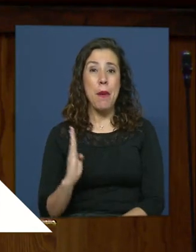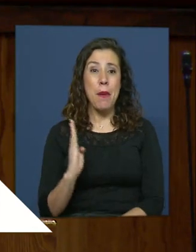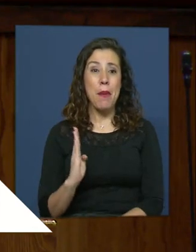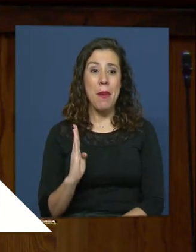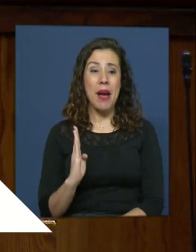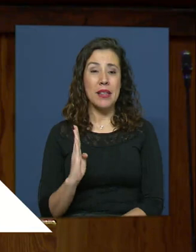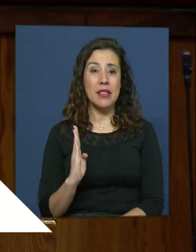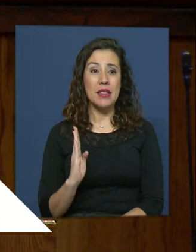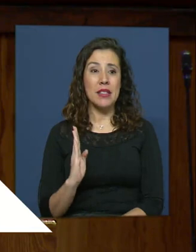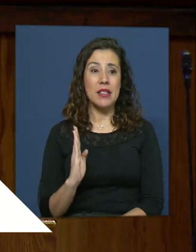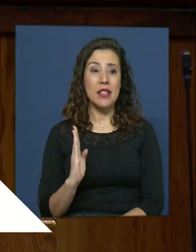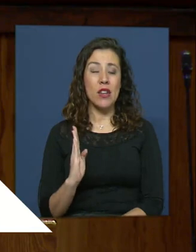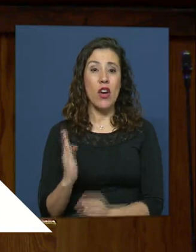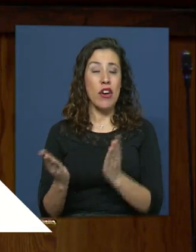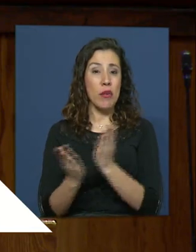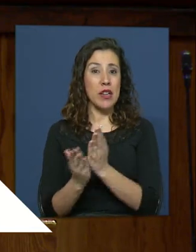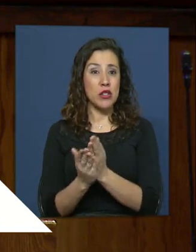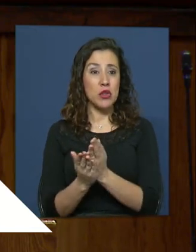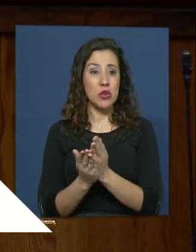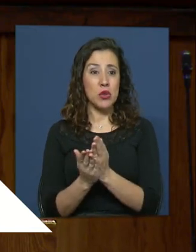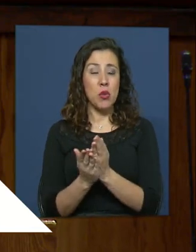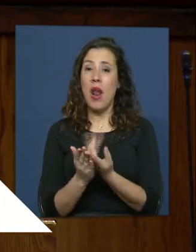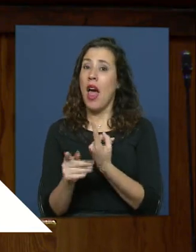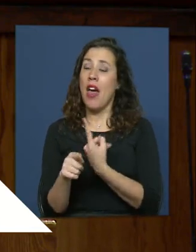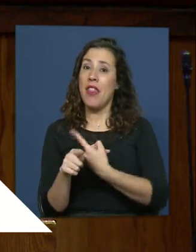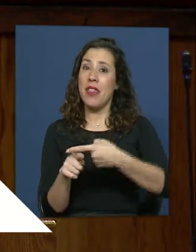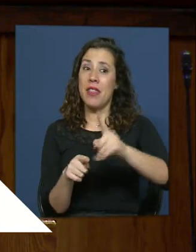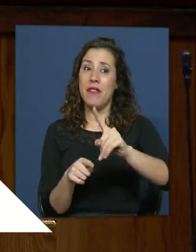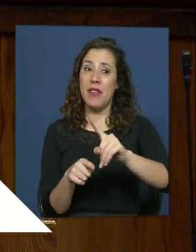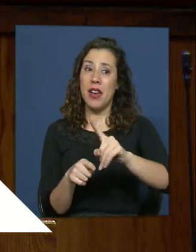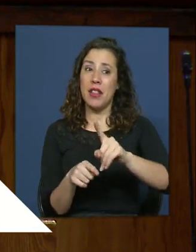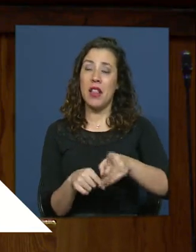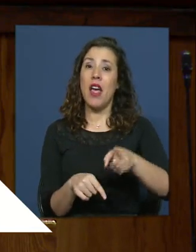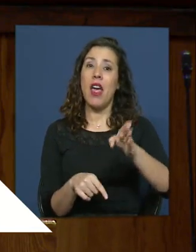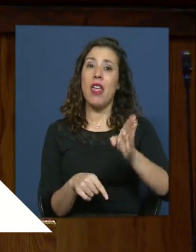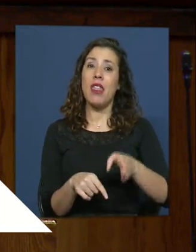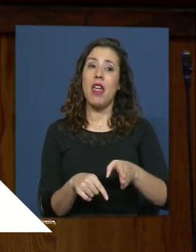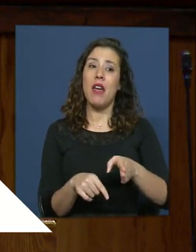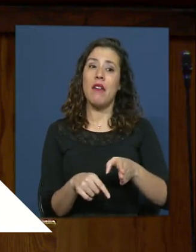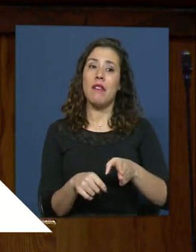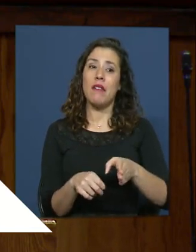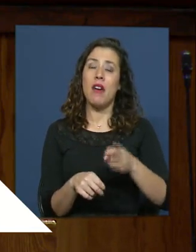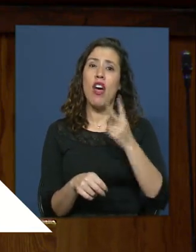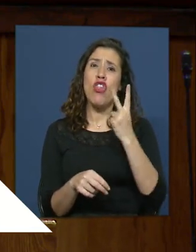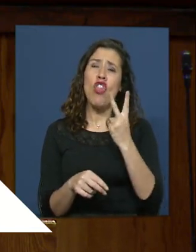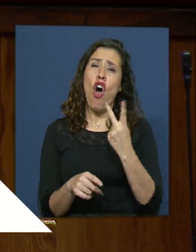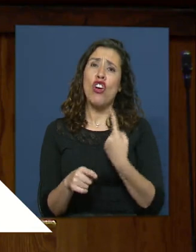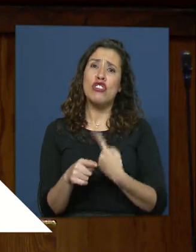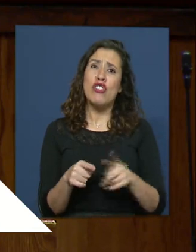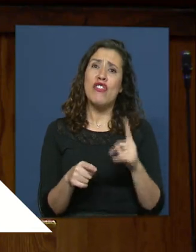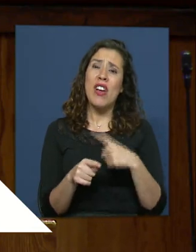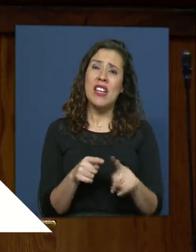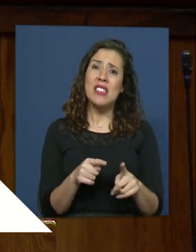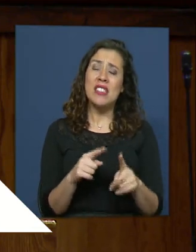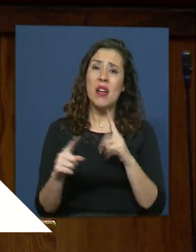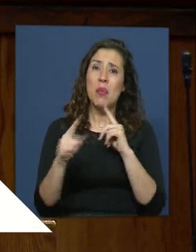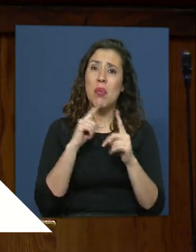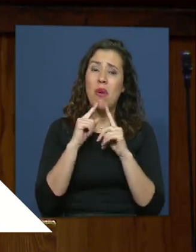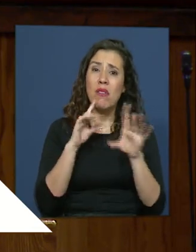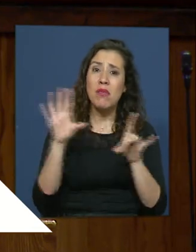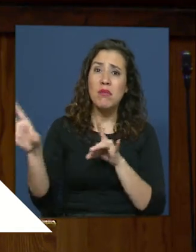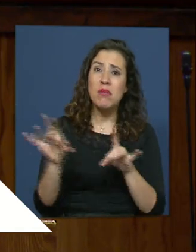un establecimiento escolar distinto deban ser sometidos en dos oportunidades, en